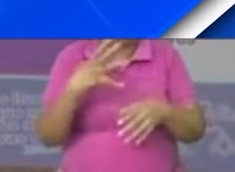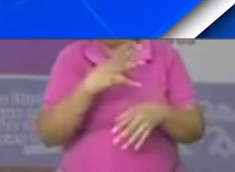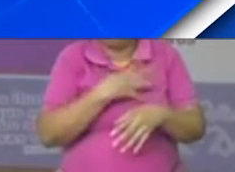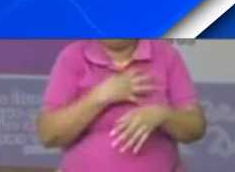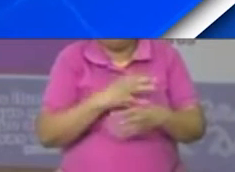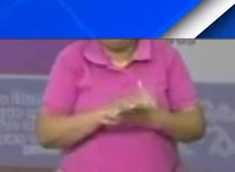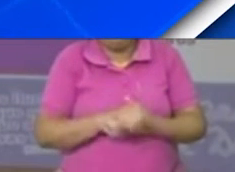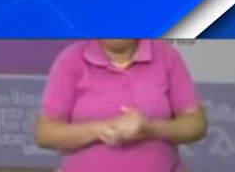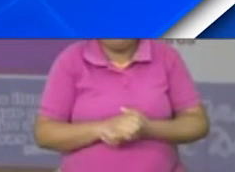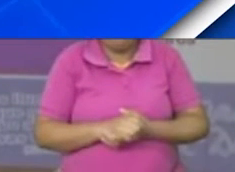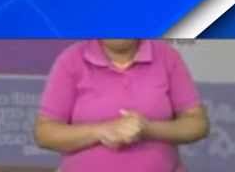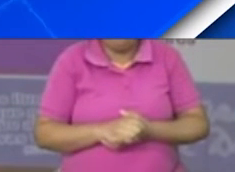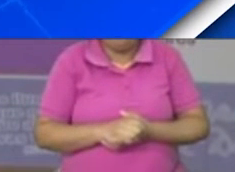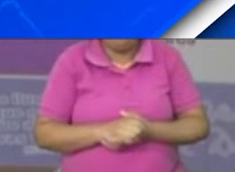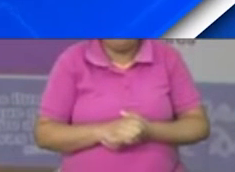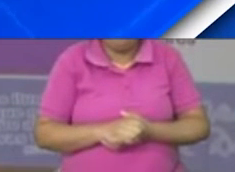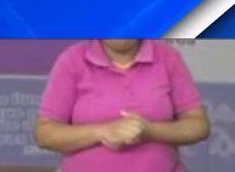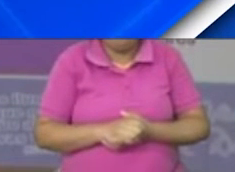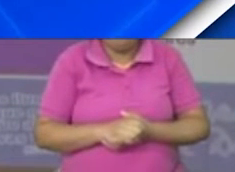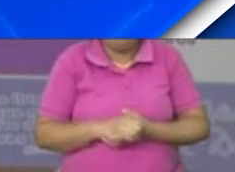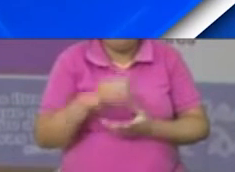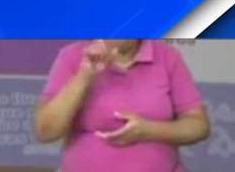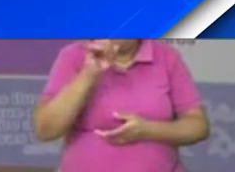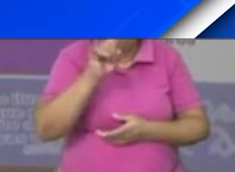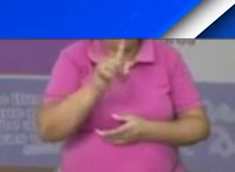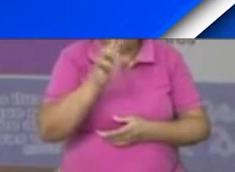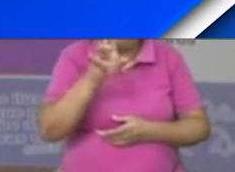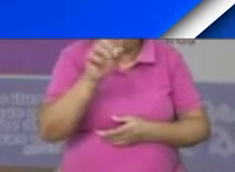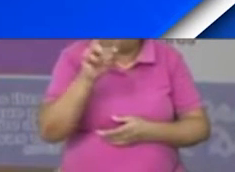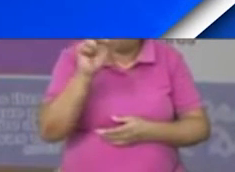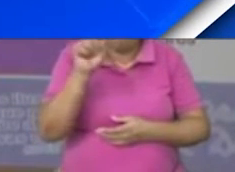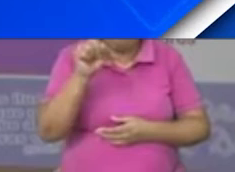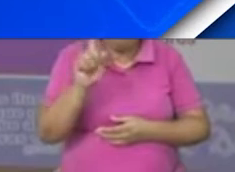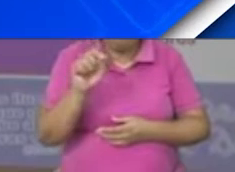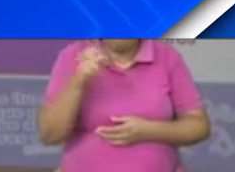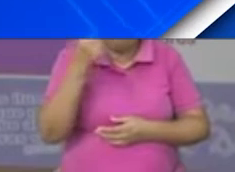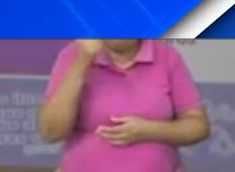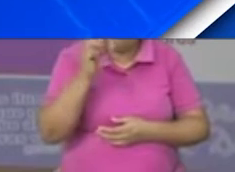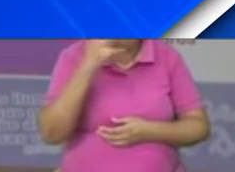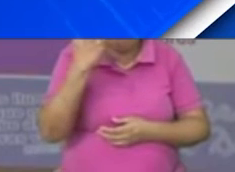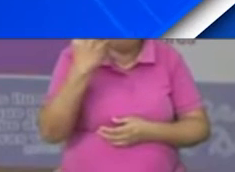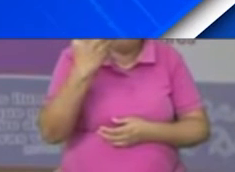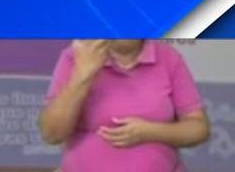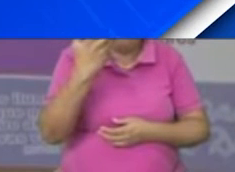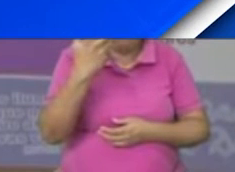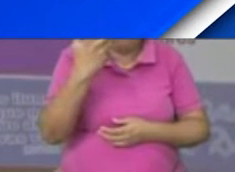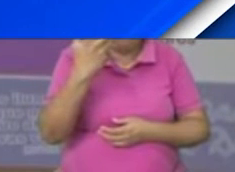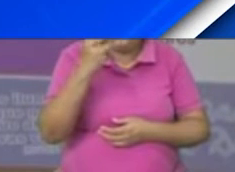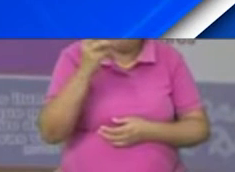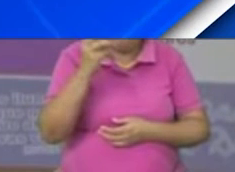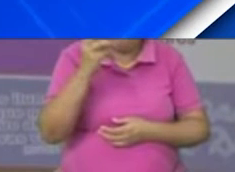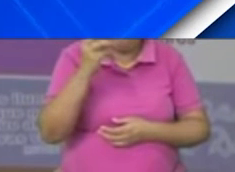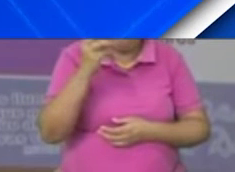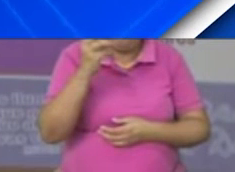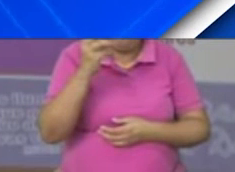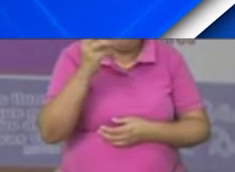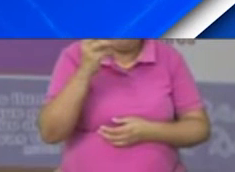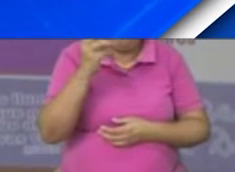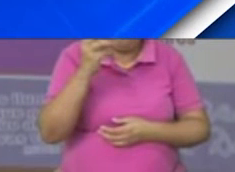Servicios públicos generales 13.1, orden público y seguridad 9.8,